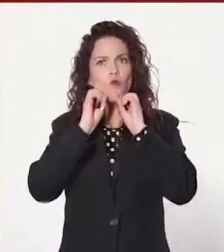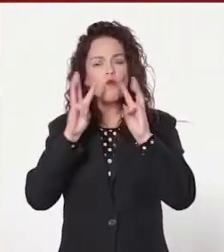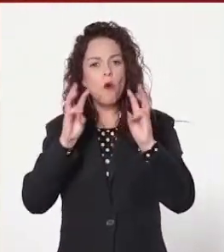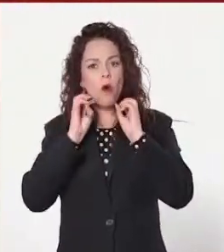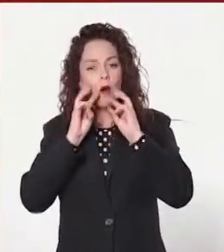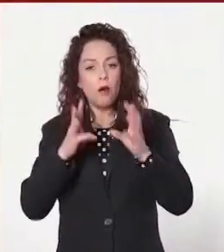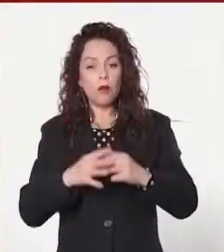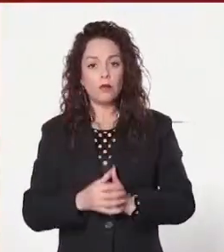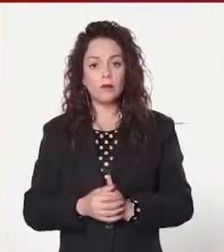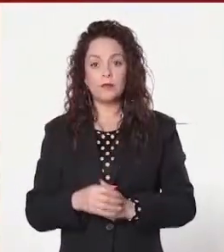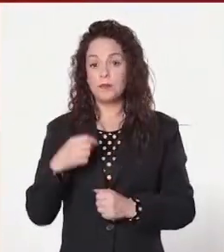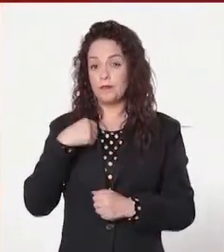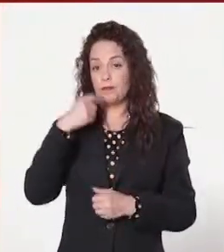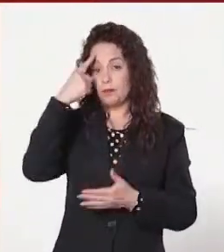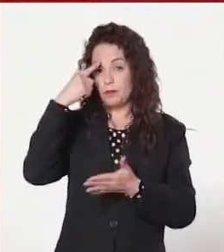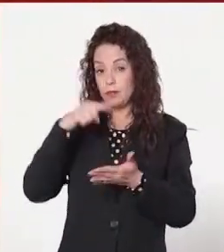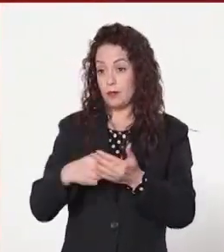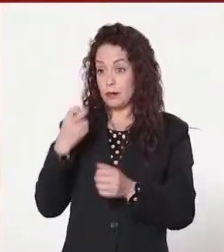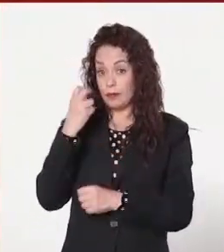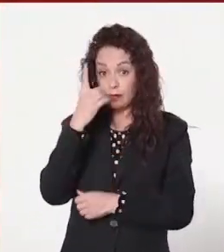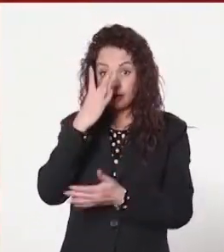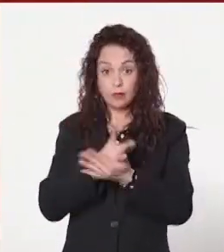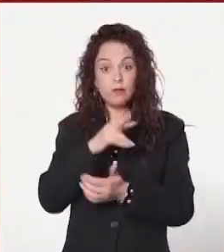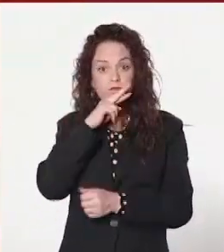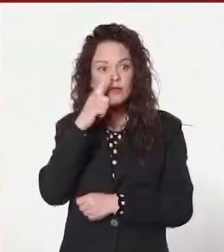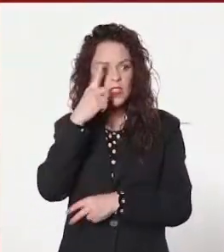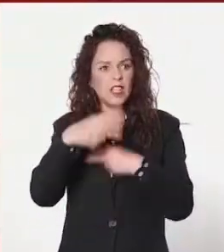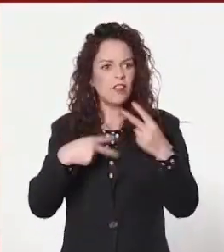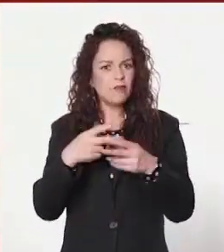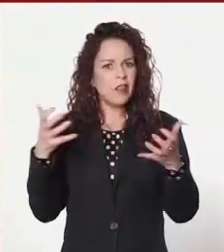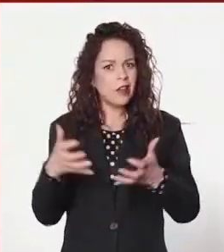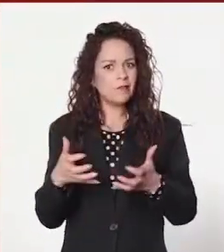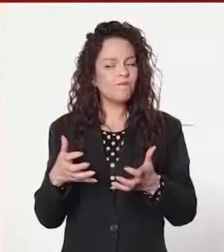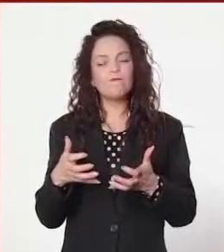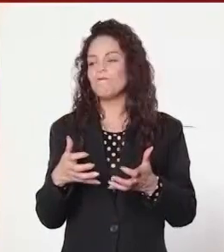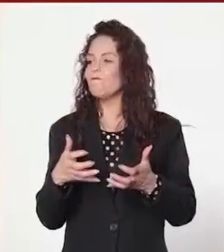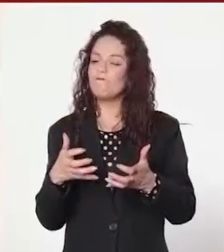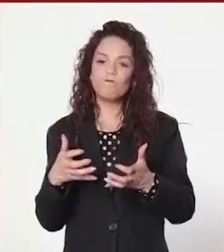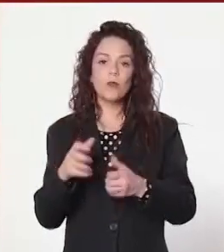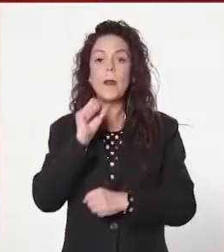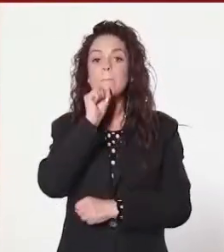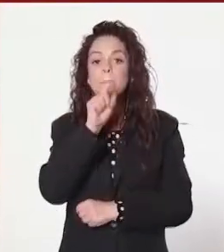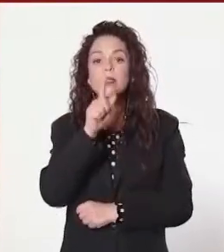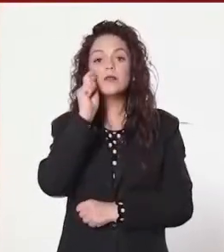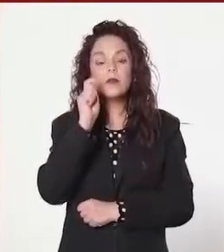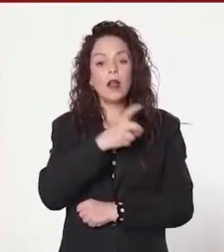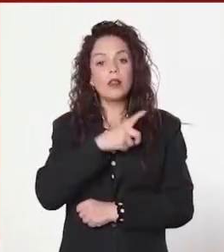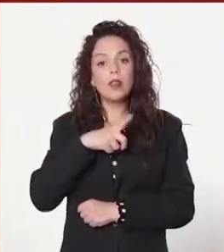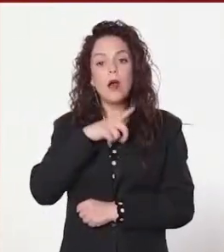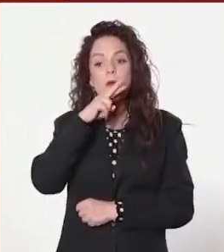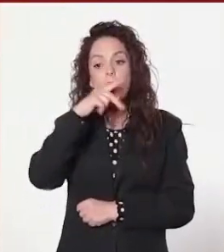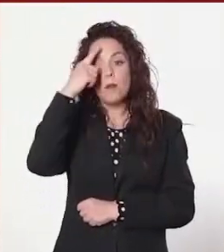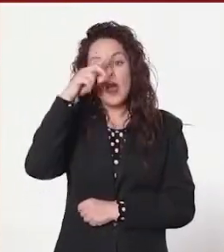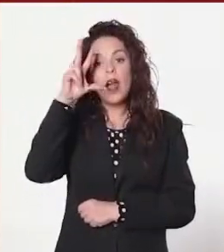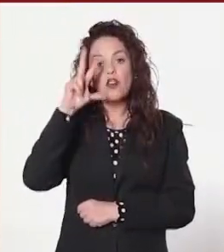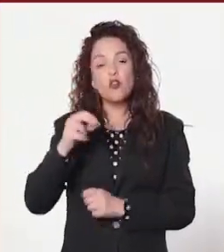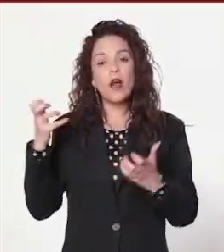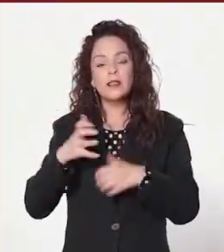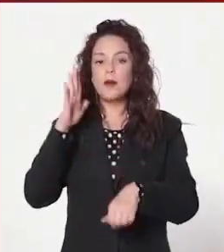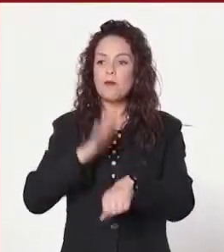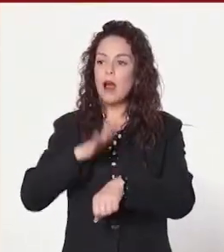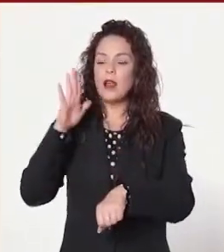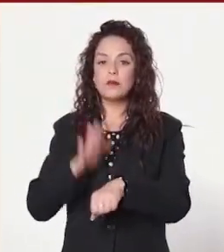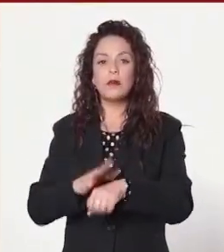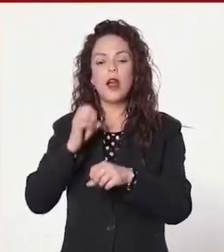no solamente nos tendríamos que preocupar en qué hacer con todo eso, sino también deberíamos preocuparnos por no generar tal cantidad de